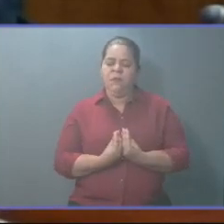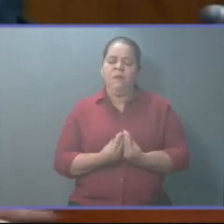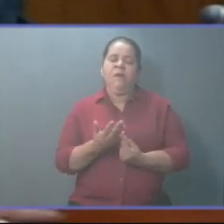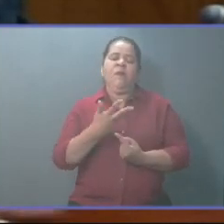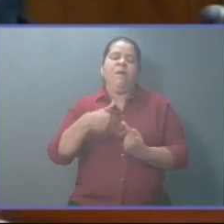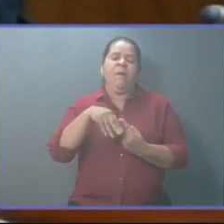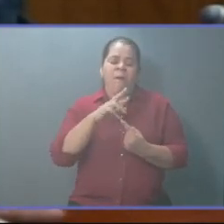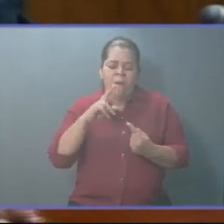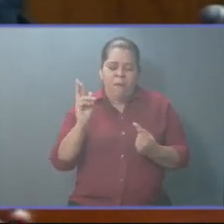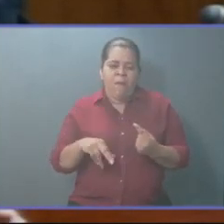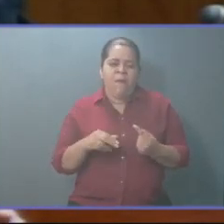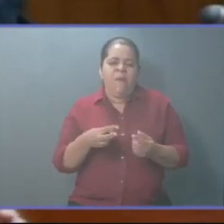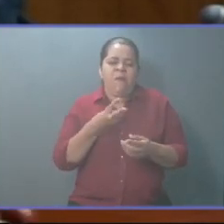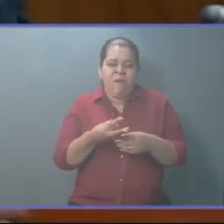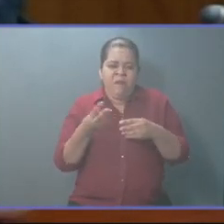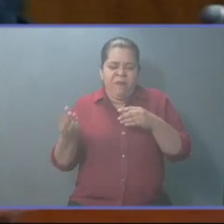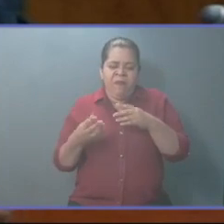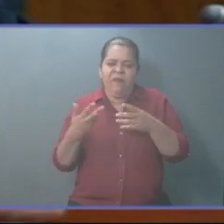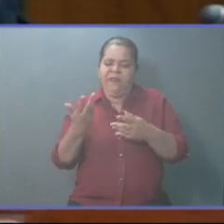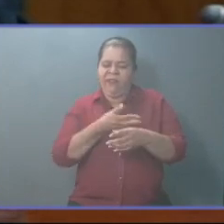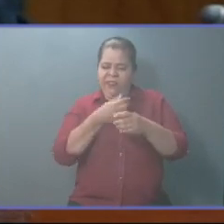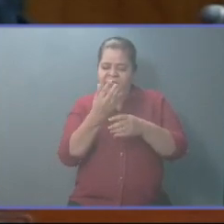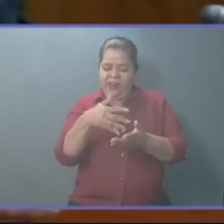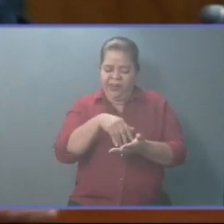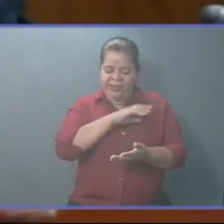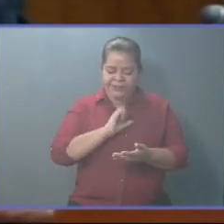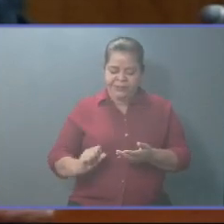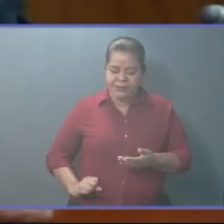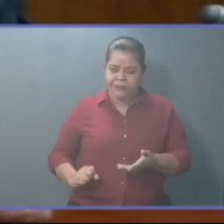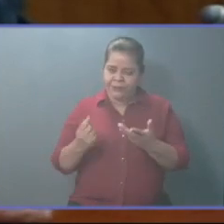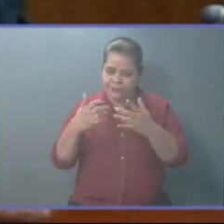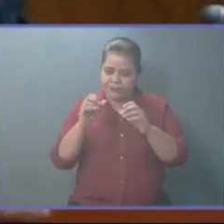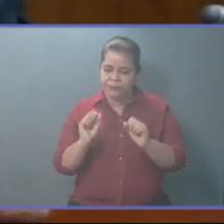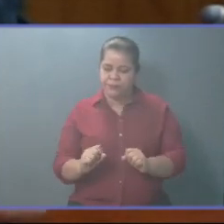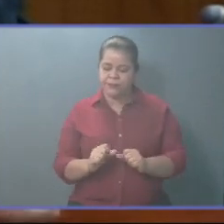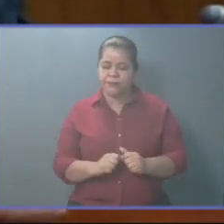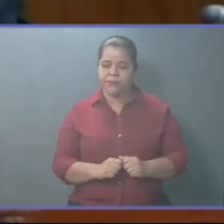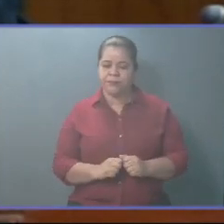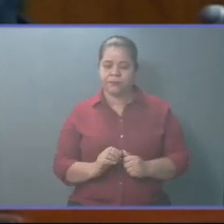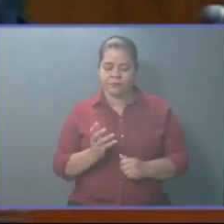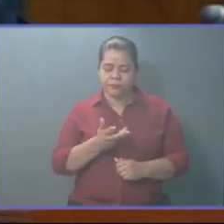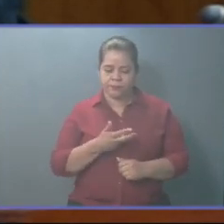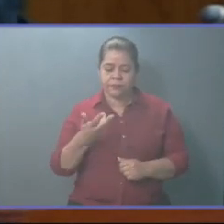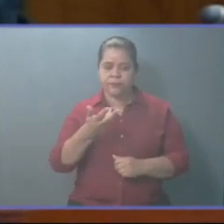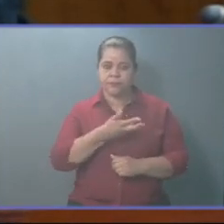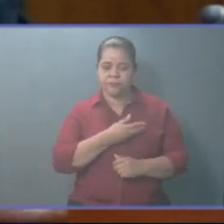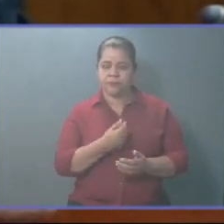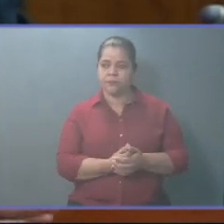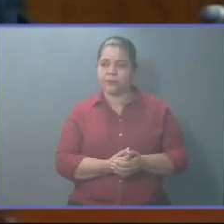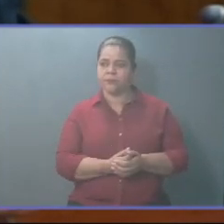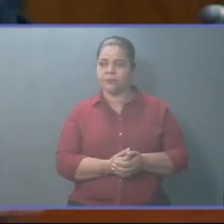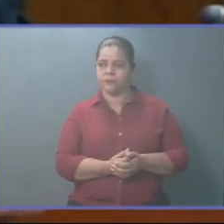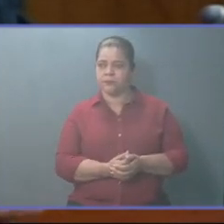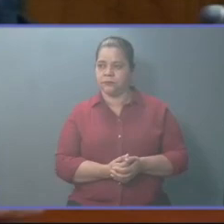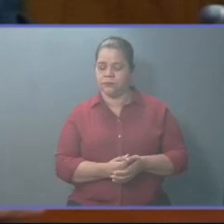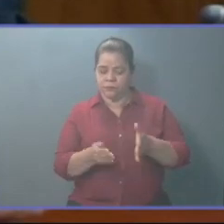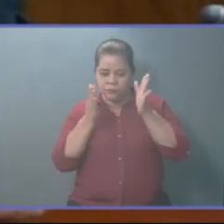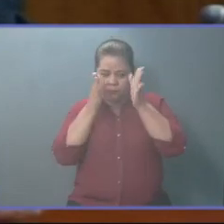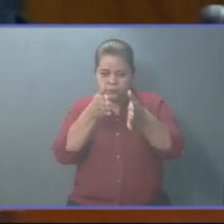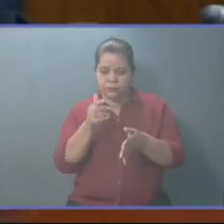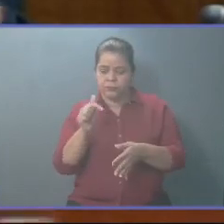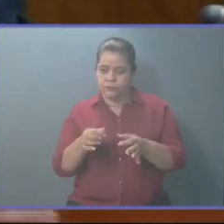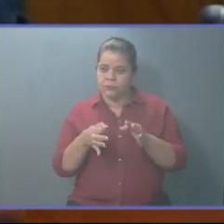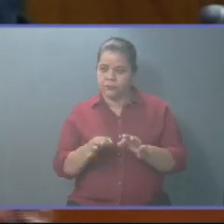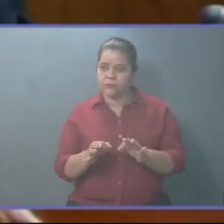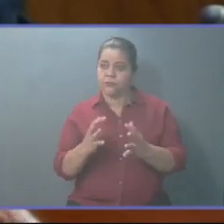condiciones reales y materiales para que los salvadoreños y salvadoreñas podamos transitar hacia senderos de desarrollo.